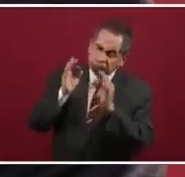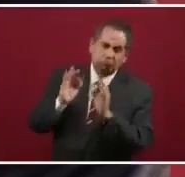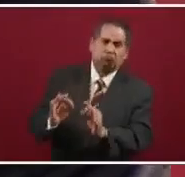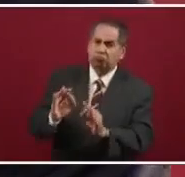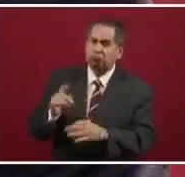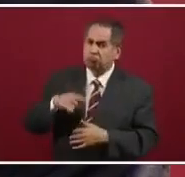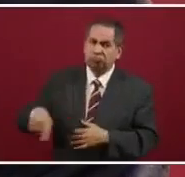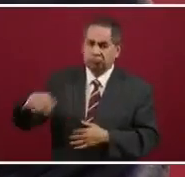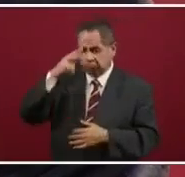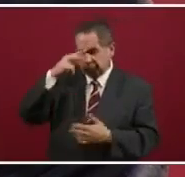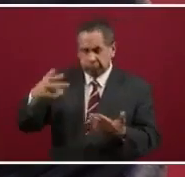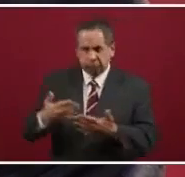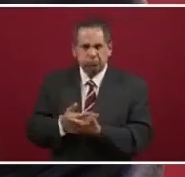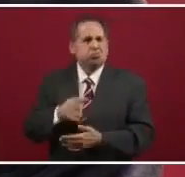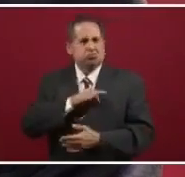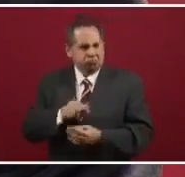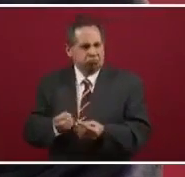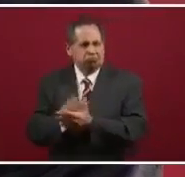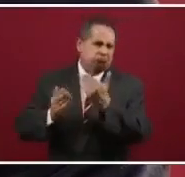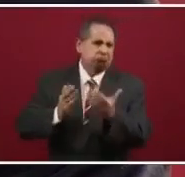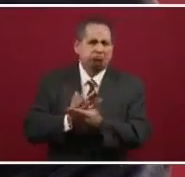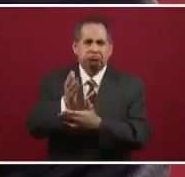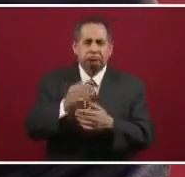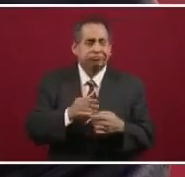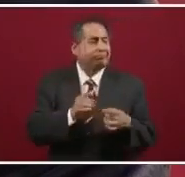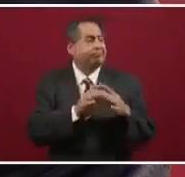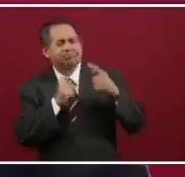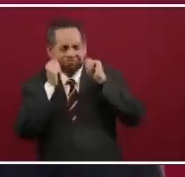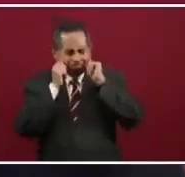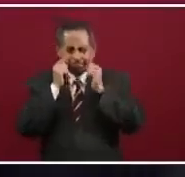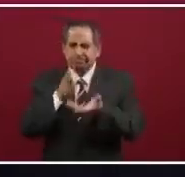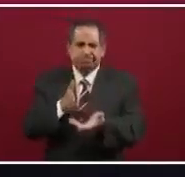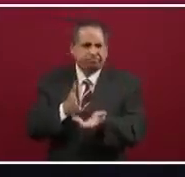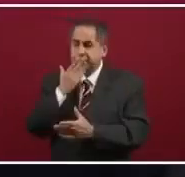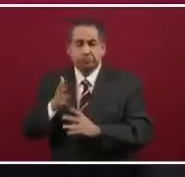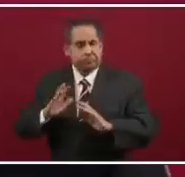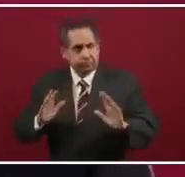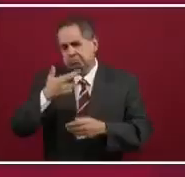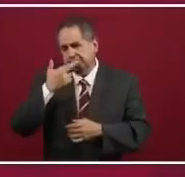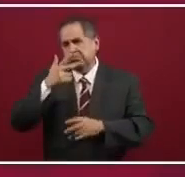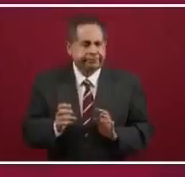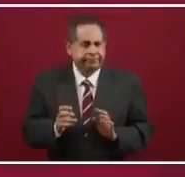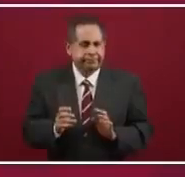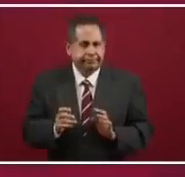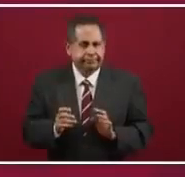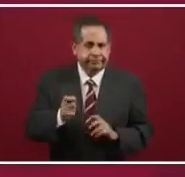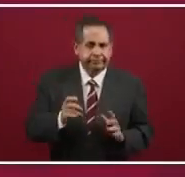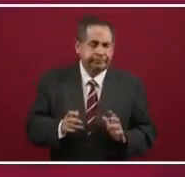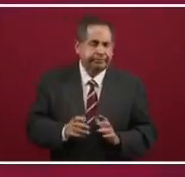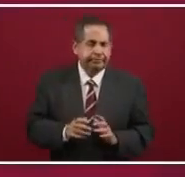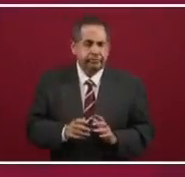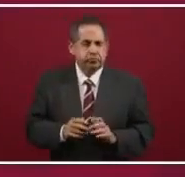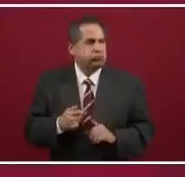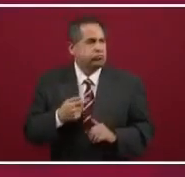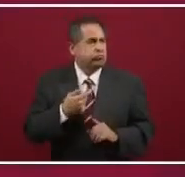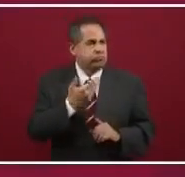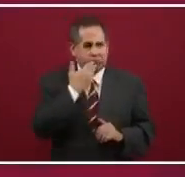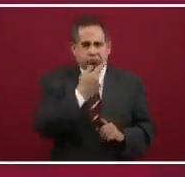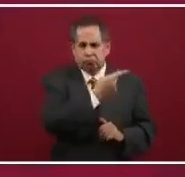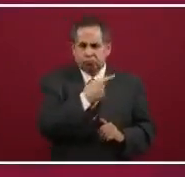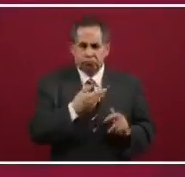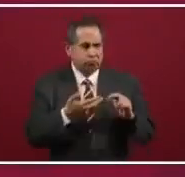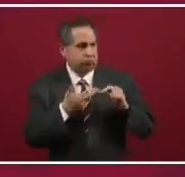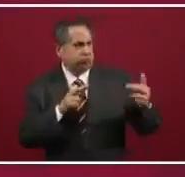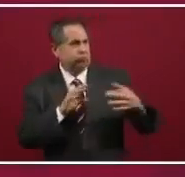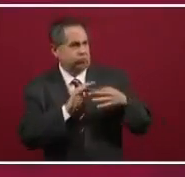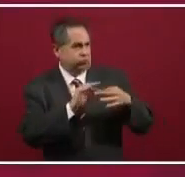y podemos salir adelante frente a cualquier adversidad. Lo mejor es el que mantengamos una